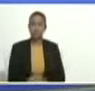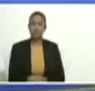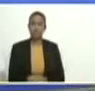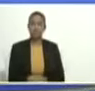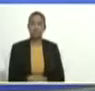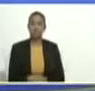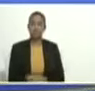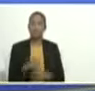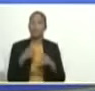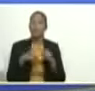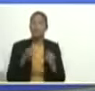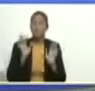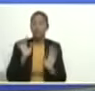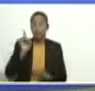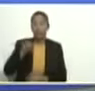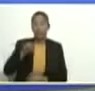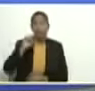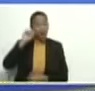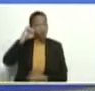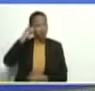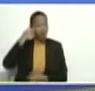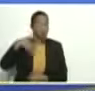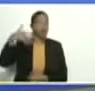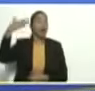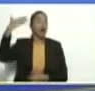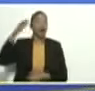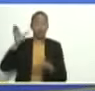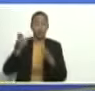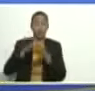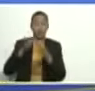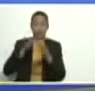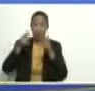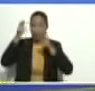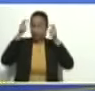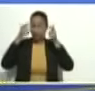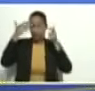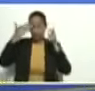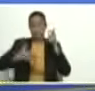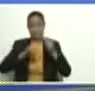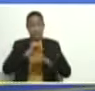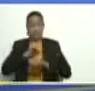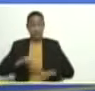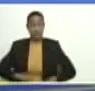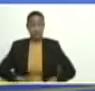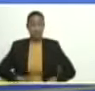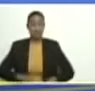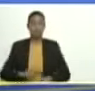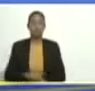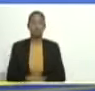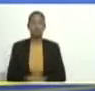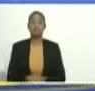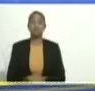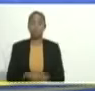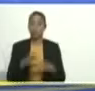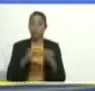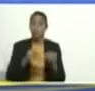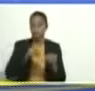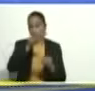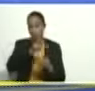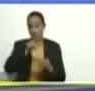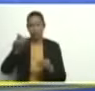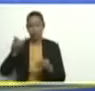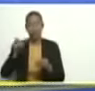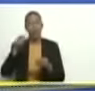Pero también lo recordaba frente a los cadetes allá en el PAO, compañeros militares, líderes revolucionarios, que hoy